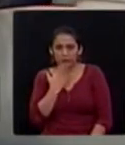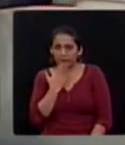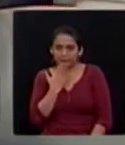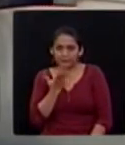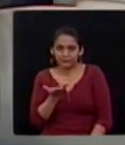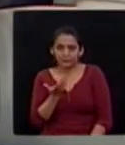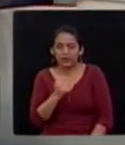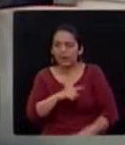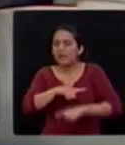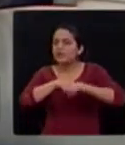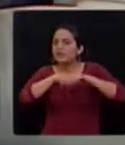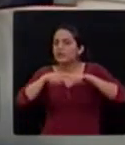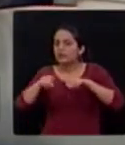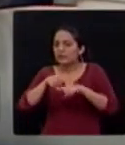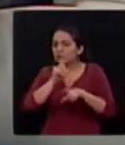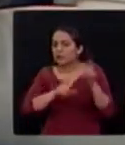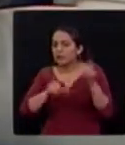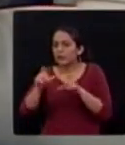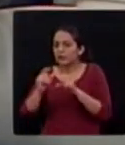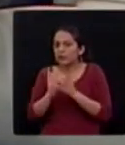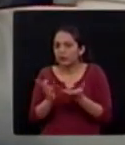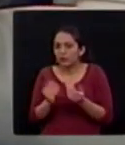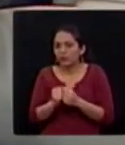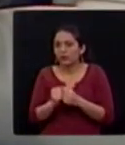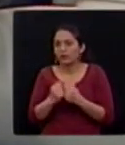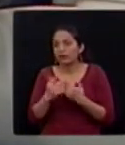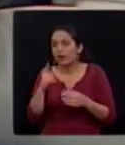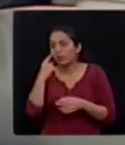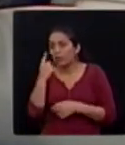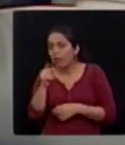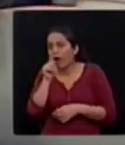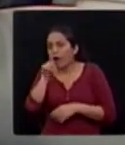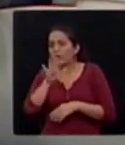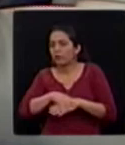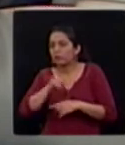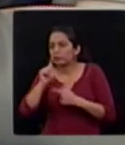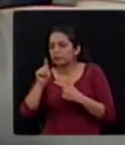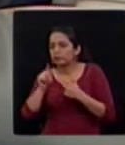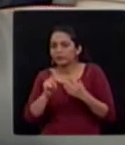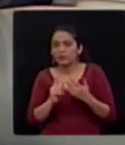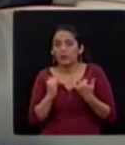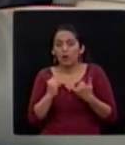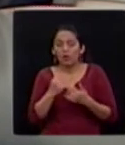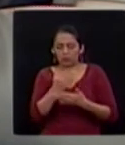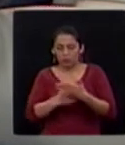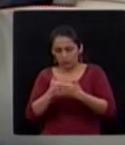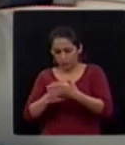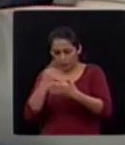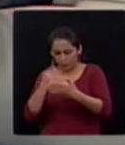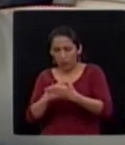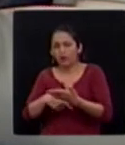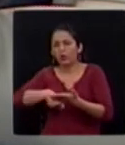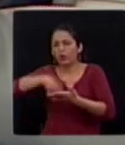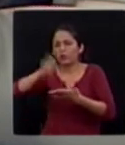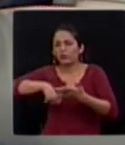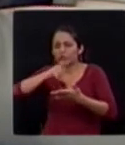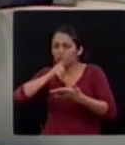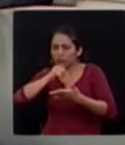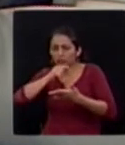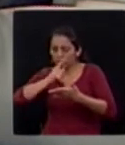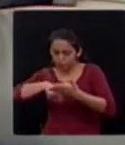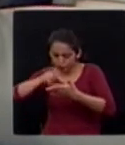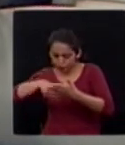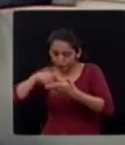los elementos, todas las evidencias apuntan al menos a que el vicepresidente de la República debió